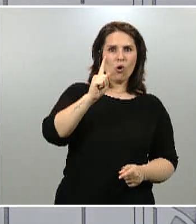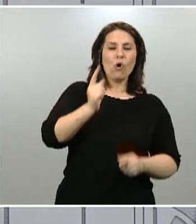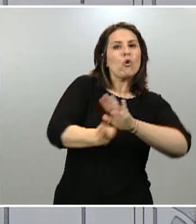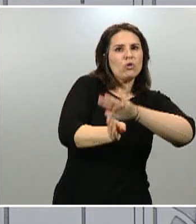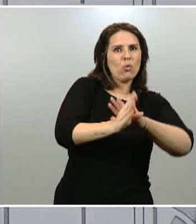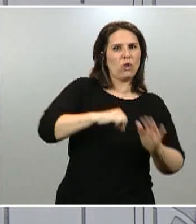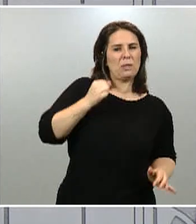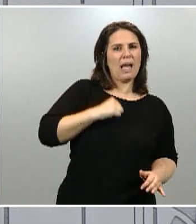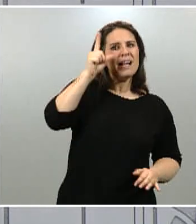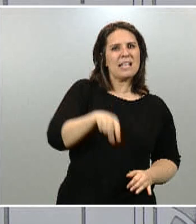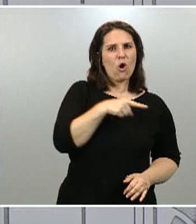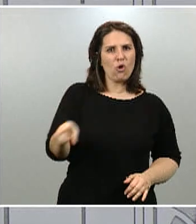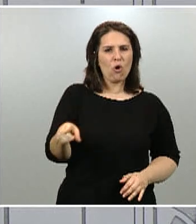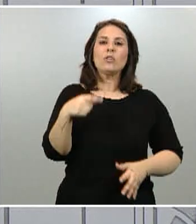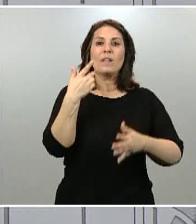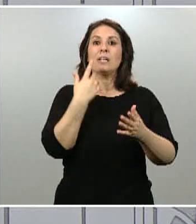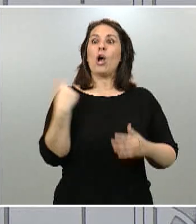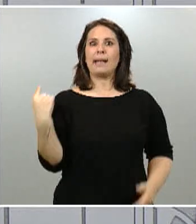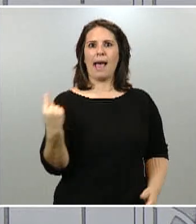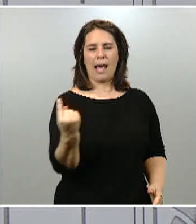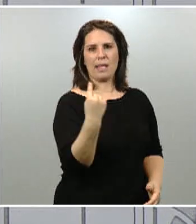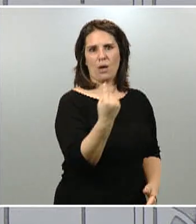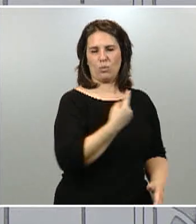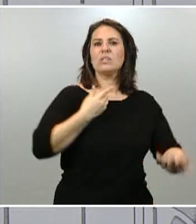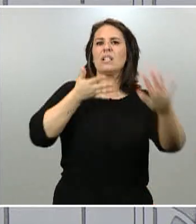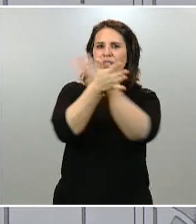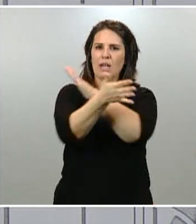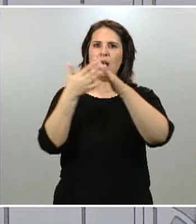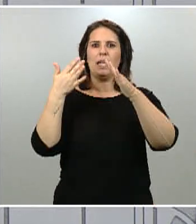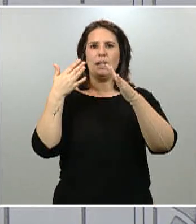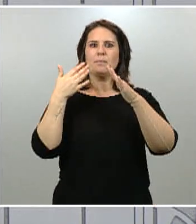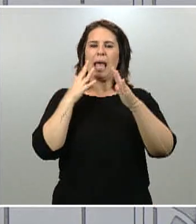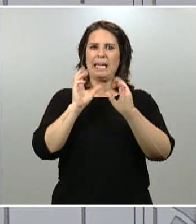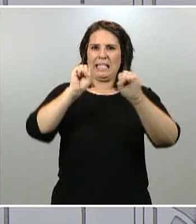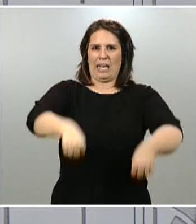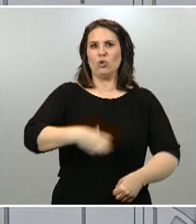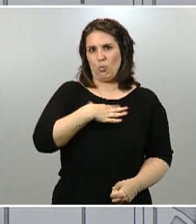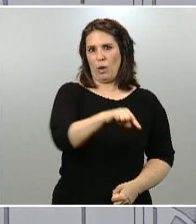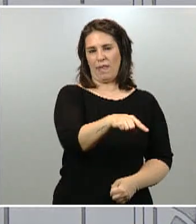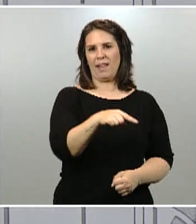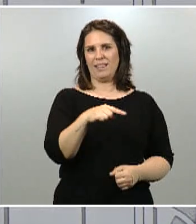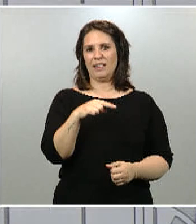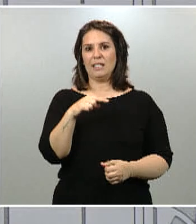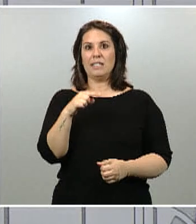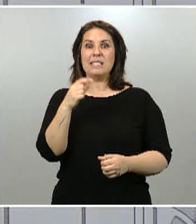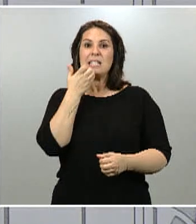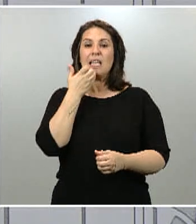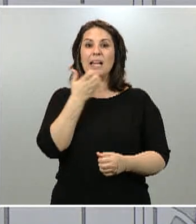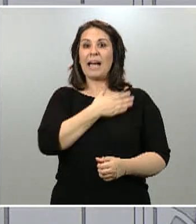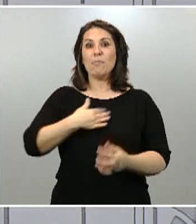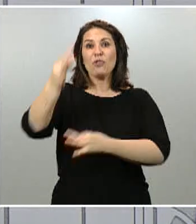lleva retrasos y cuando pretendemos tener series muy limpias y muy correctas, pues pasamos un periodo en el que